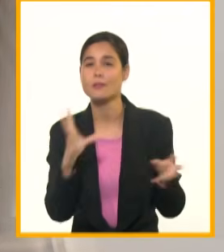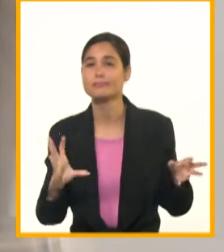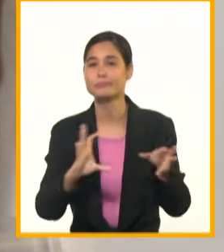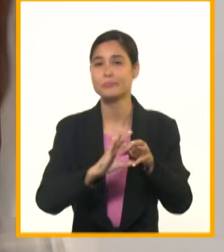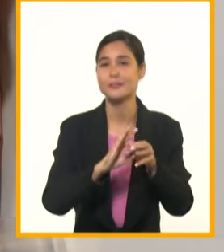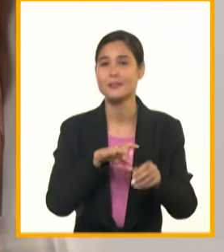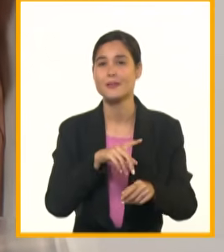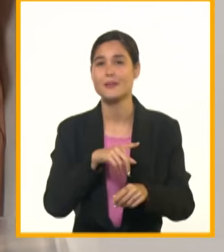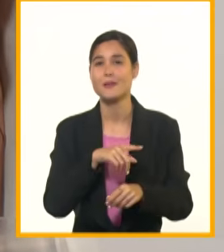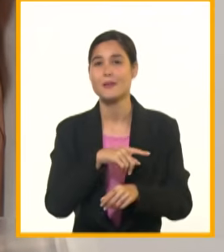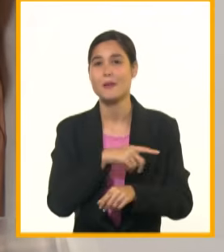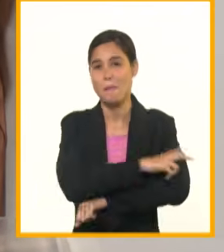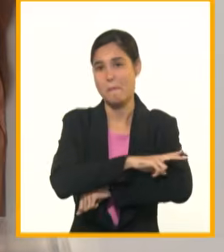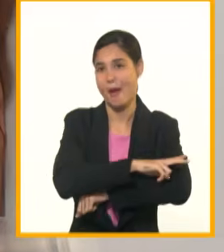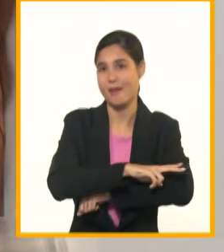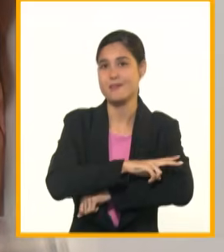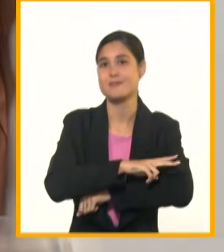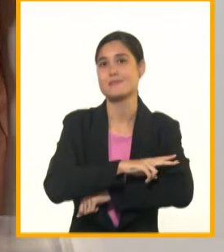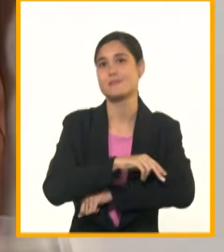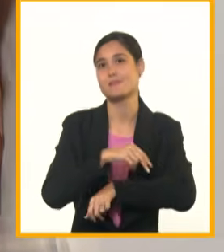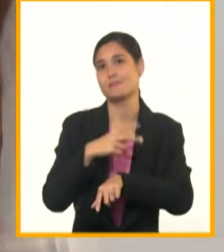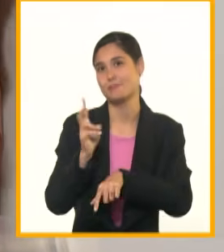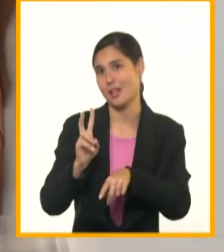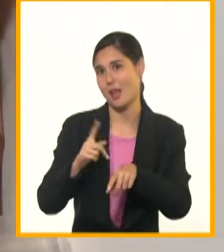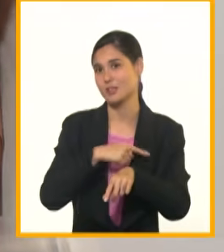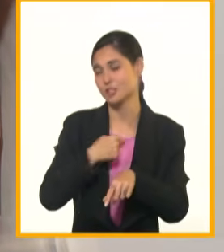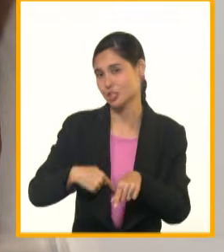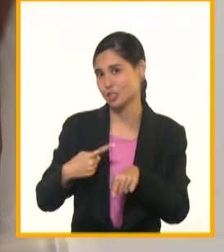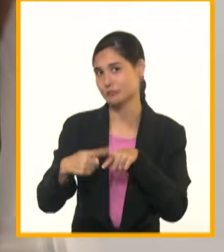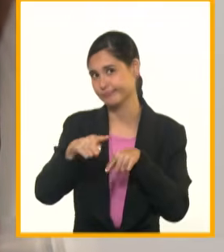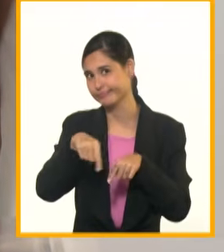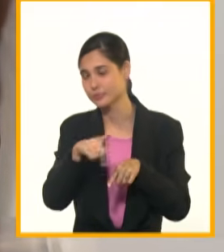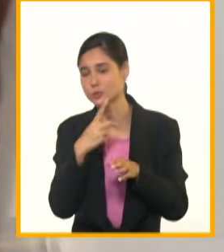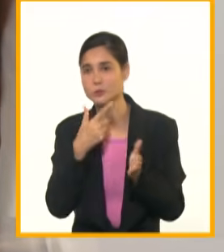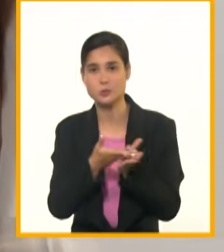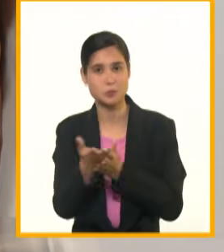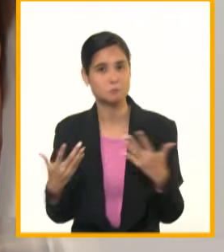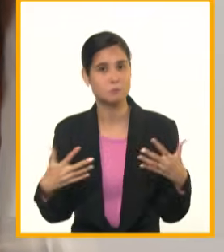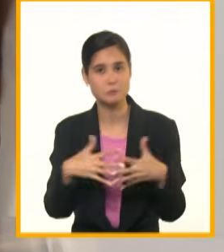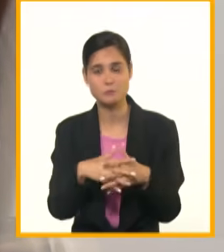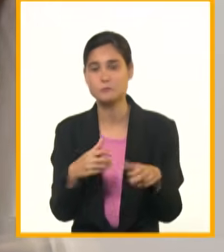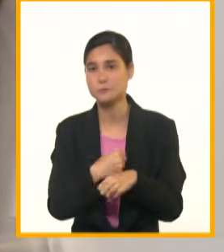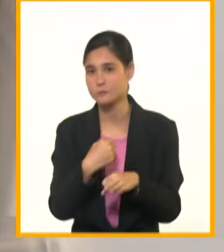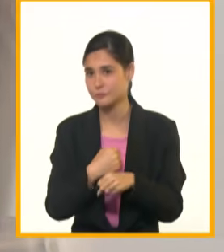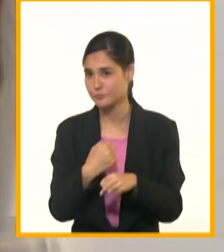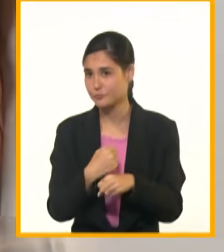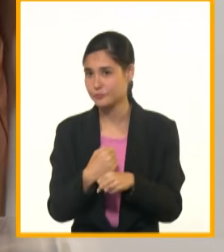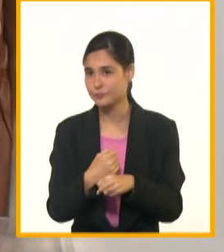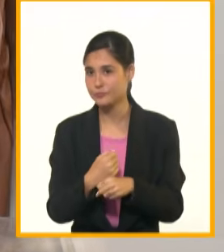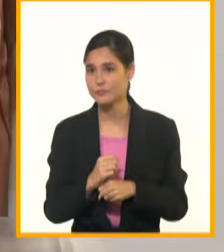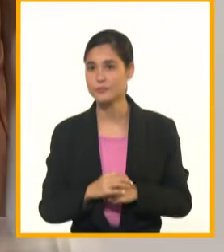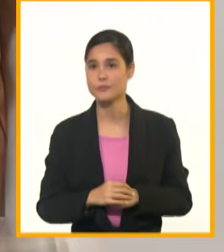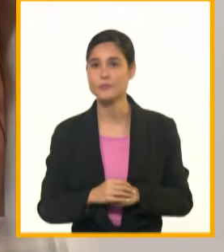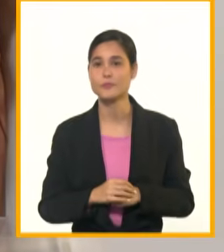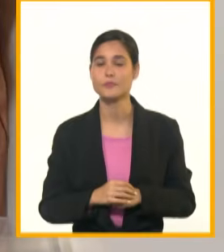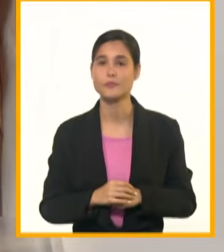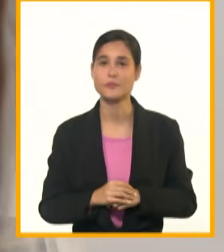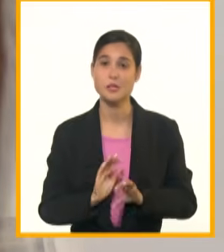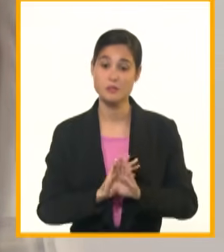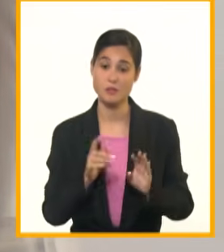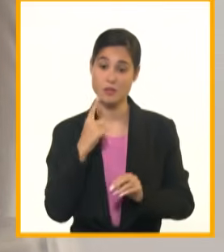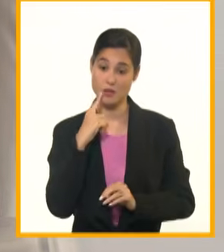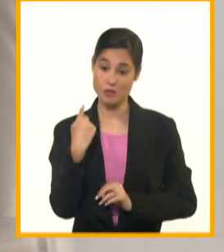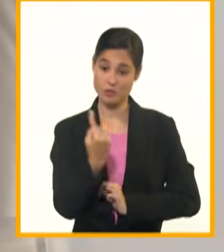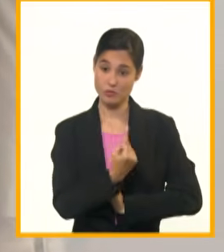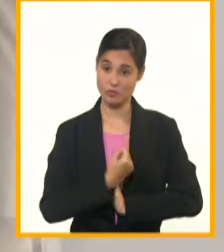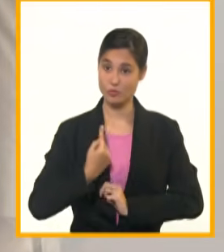que está a un nivel de utilización, pero que se ha seguido desarrollando. Incluso nosotros comenzamos, hoy en Caixa se